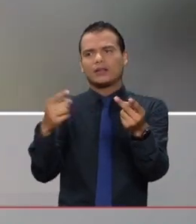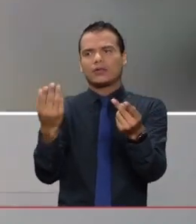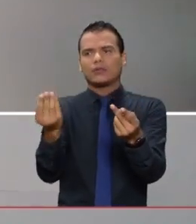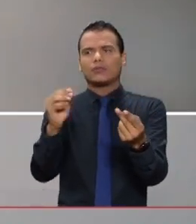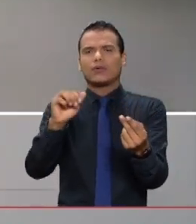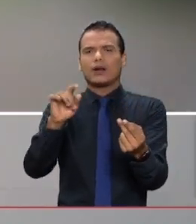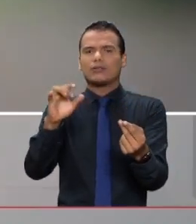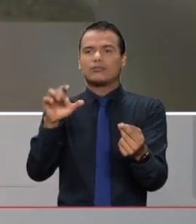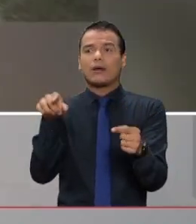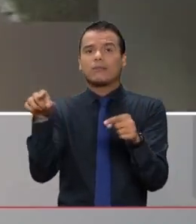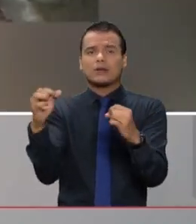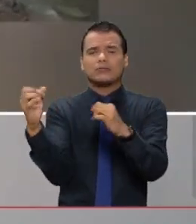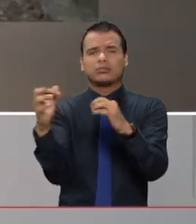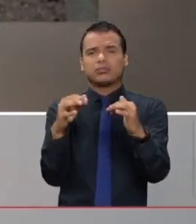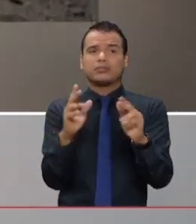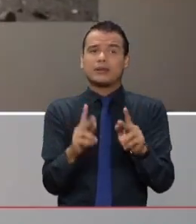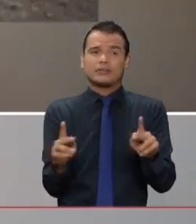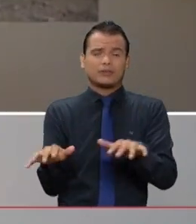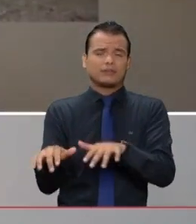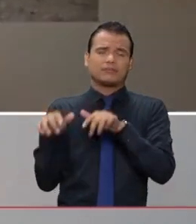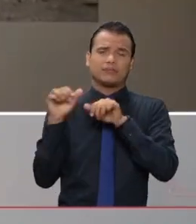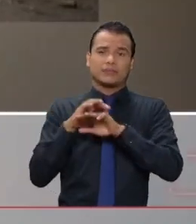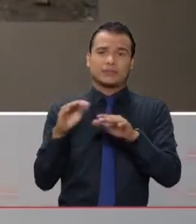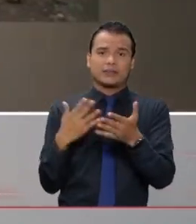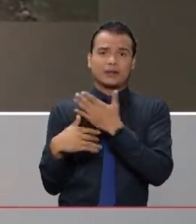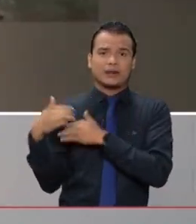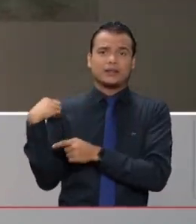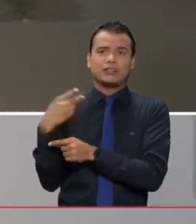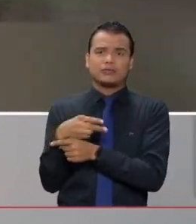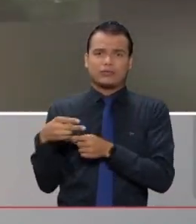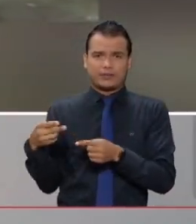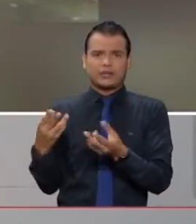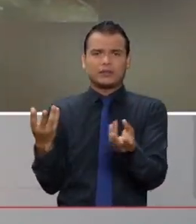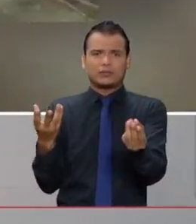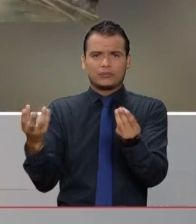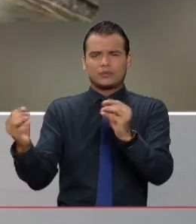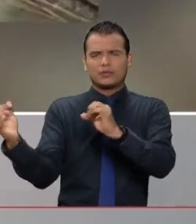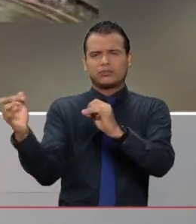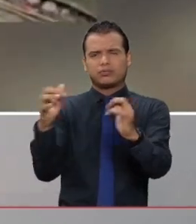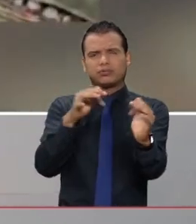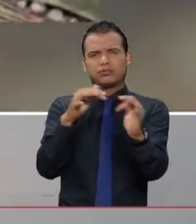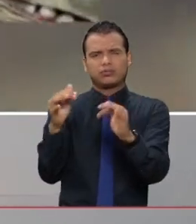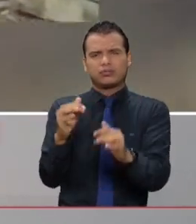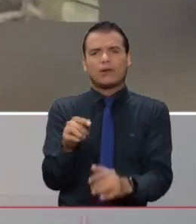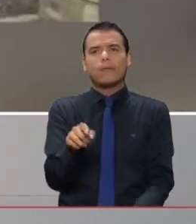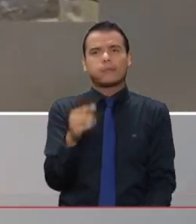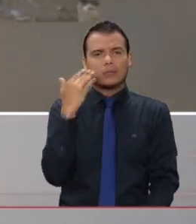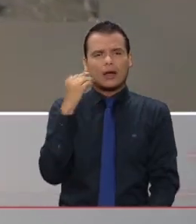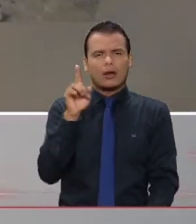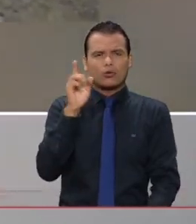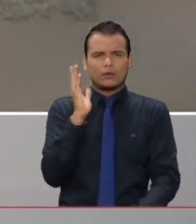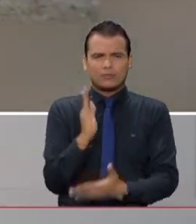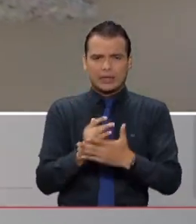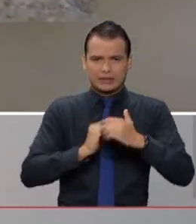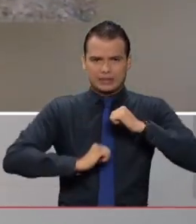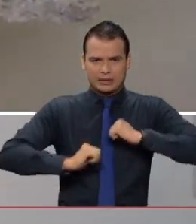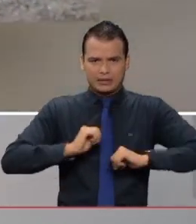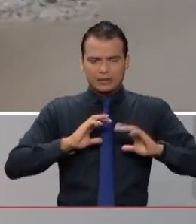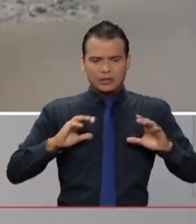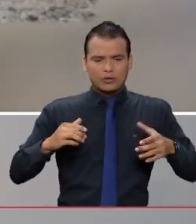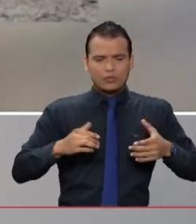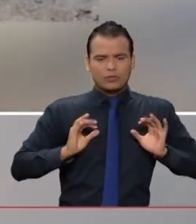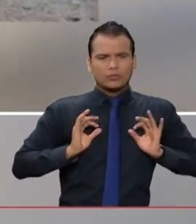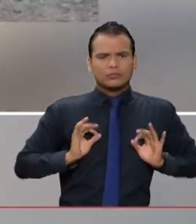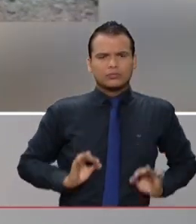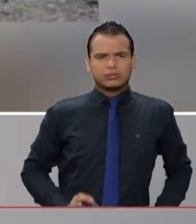Hace 2 semanas, estos 2 grupos alzados en armas ya se habían enfrentado, dejando como resultado una civil herida. El ejército desembarca